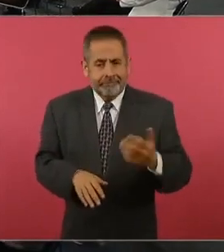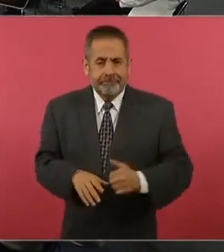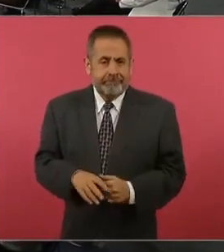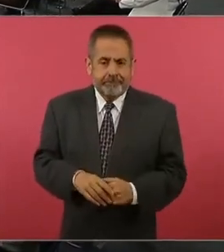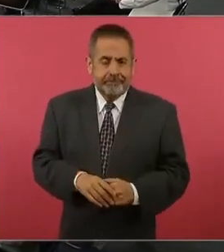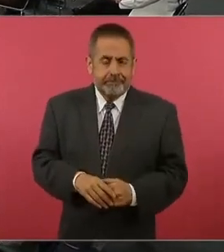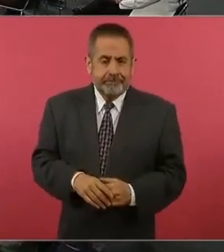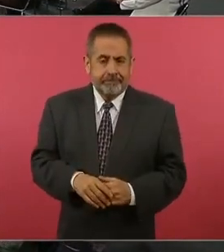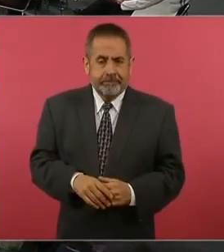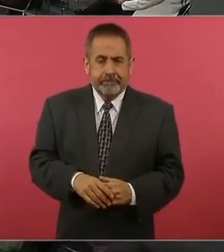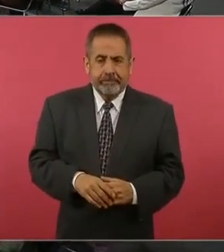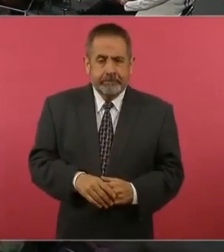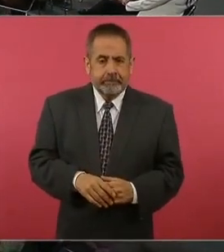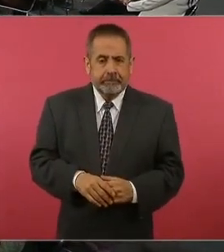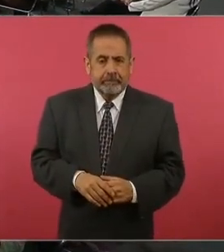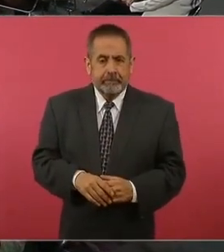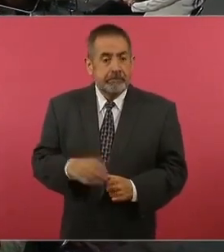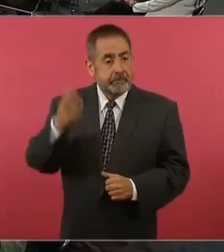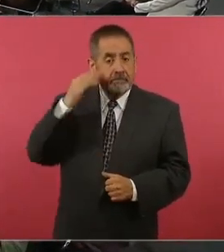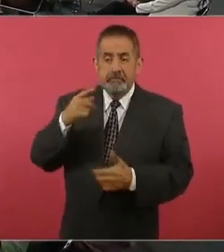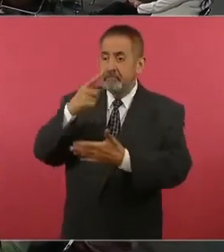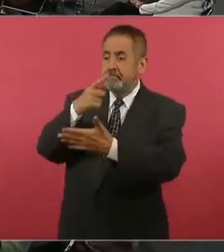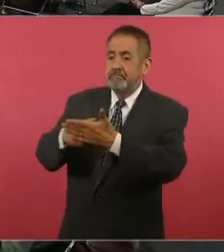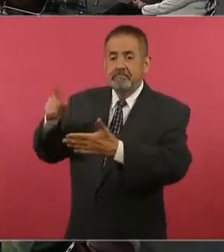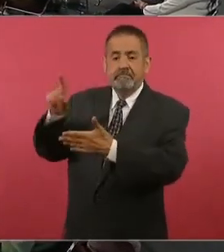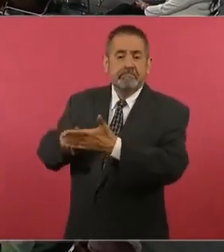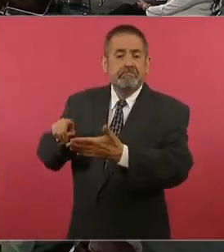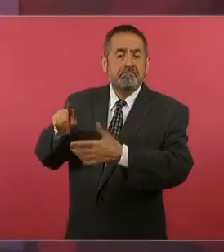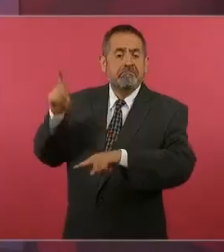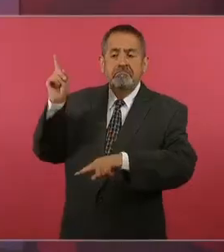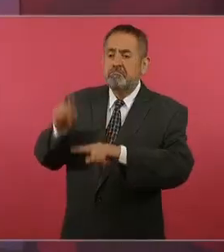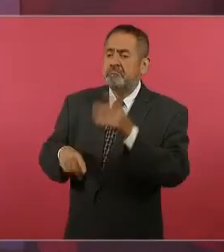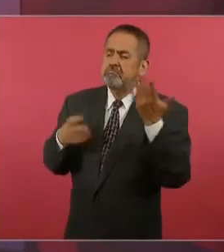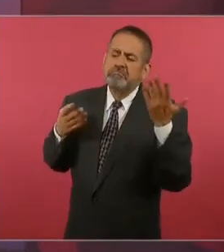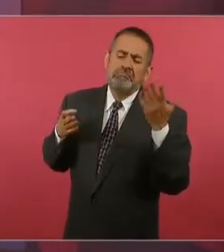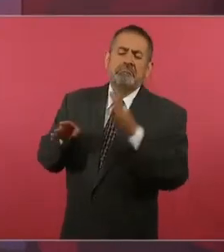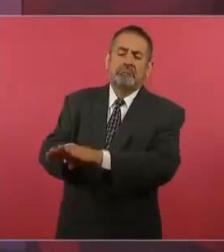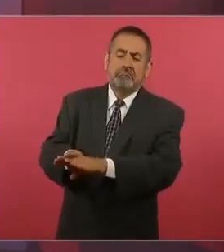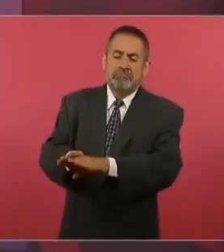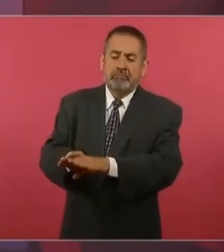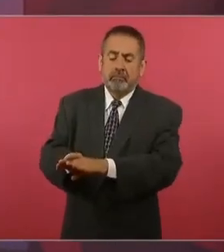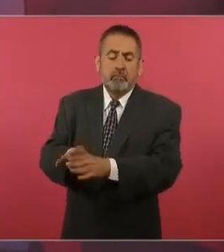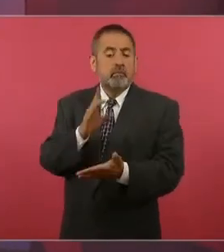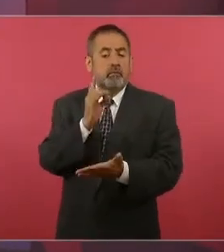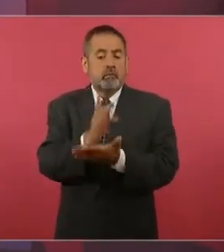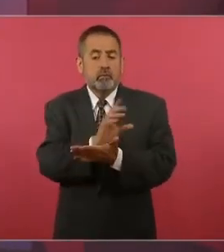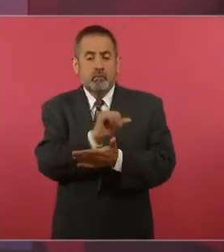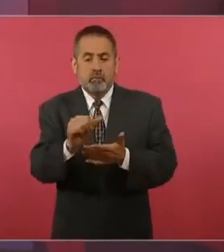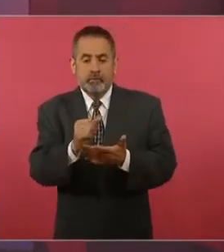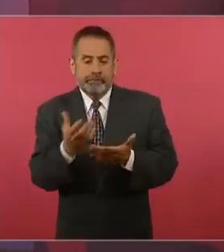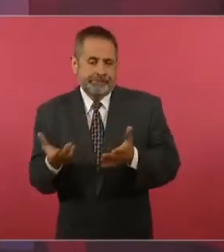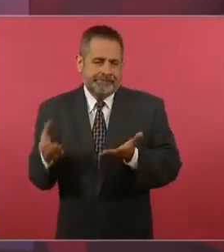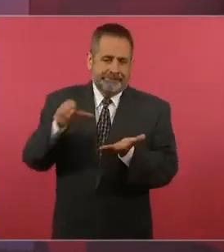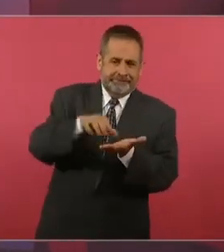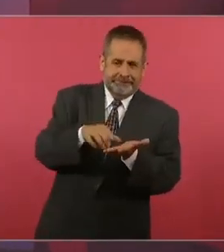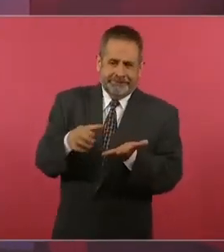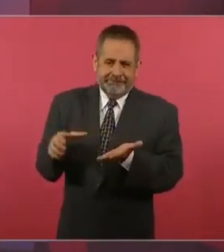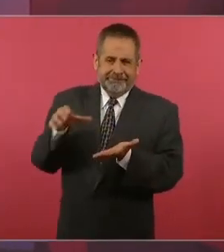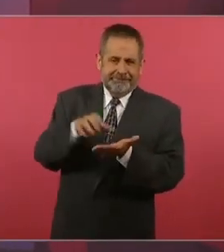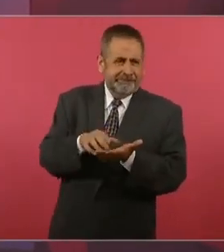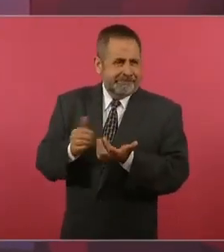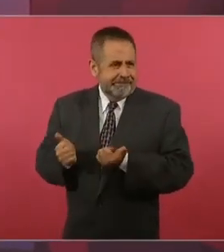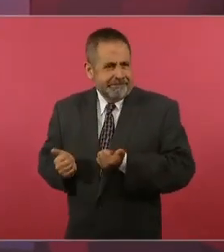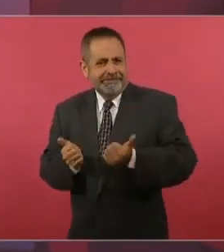porque se cancelaron los trenes de pasajeros y quedaron solamente en el país los trenes de